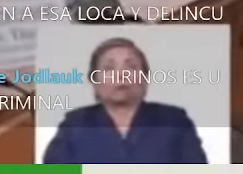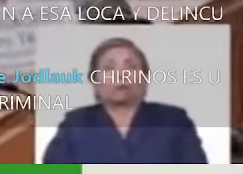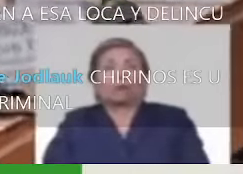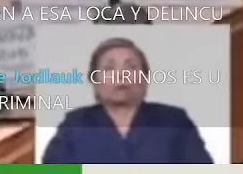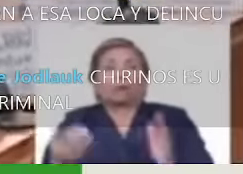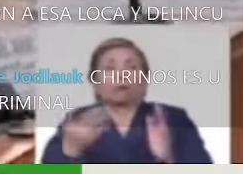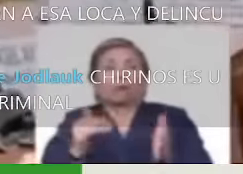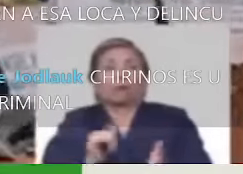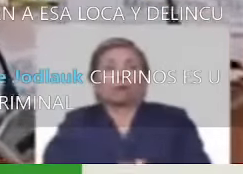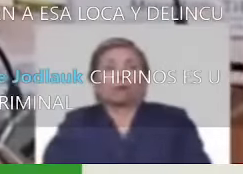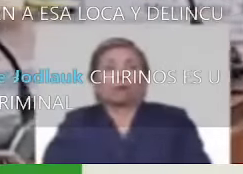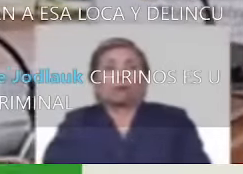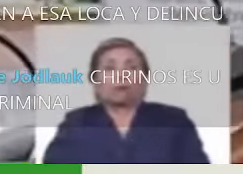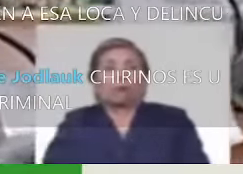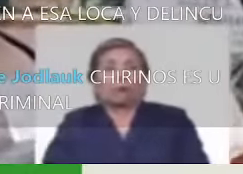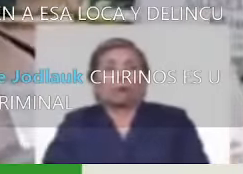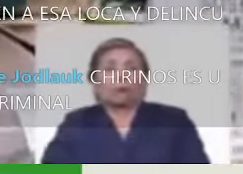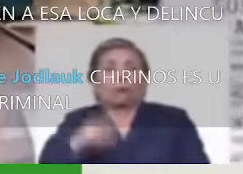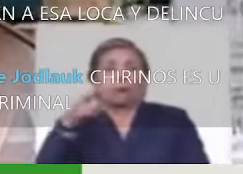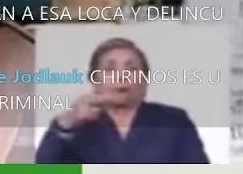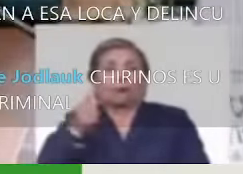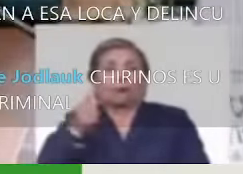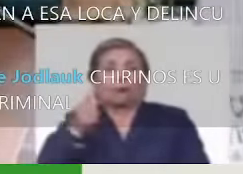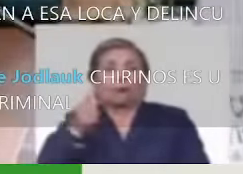presente aquí, al señor Henry Shimabukuro.